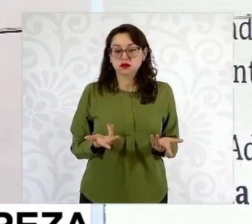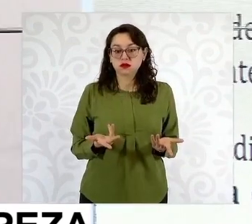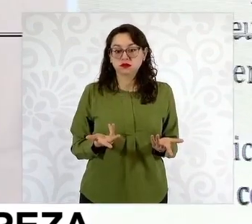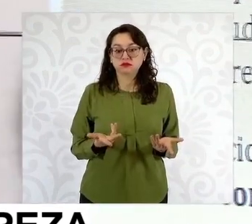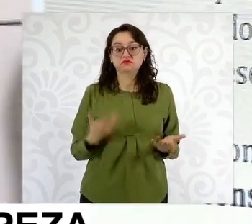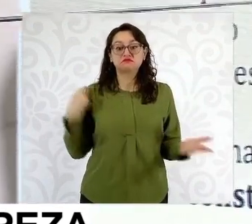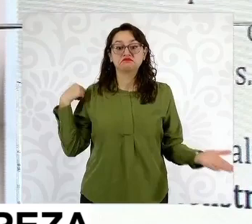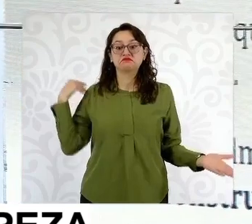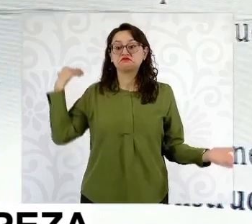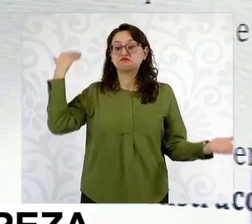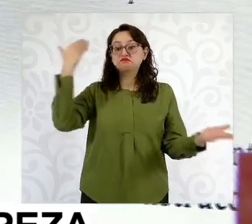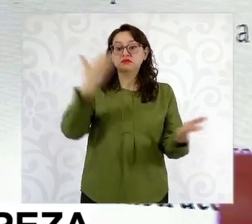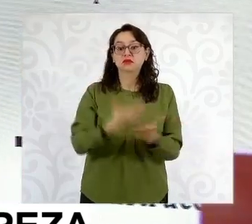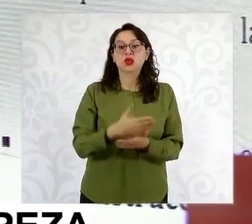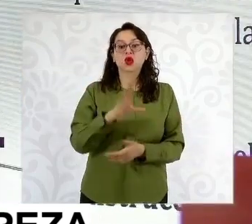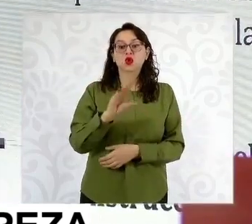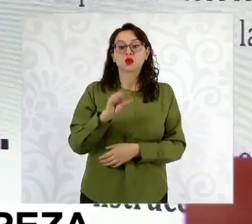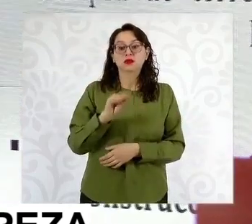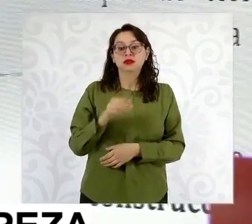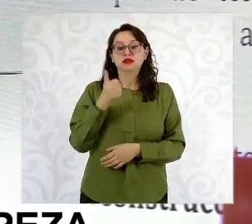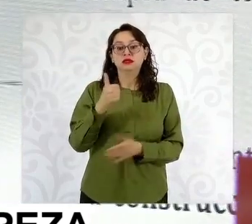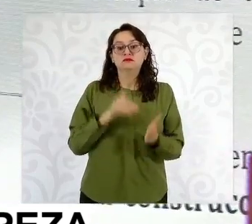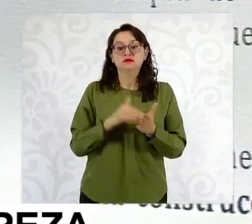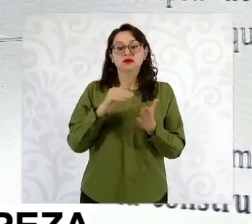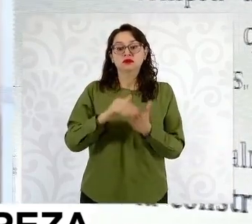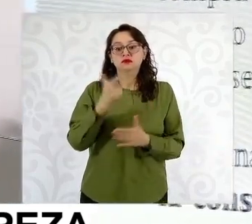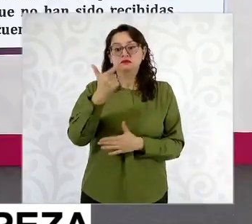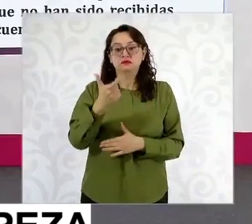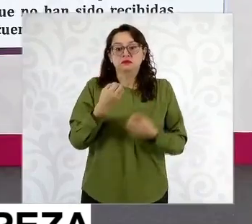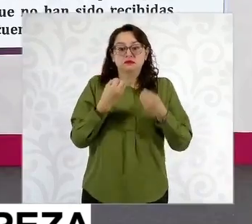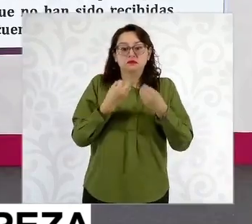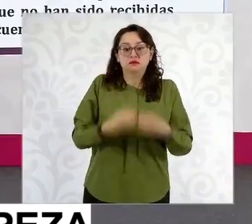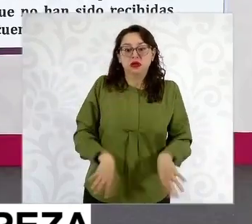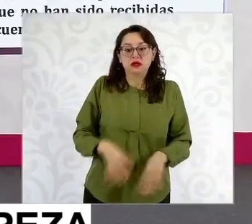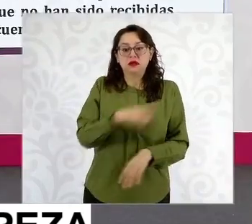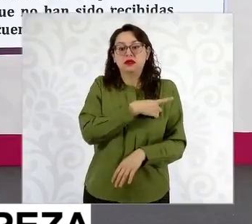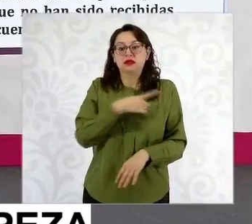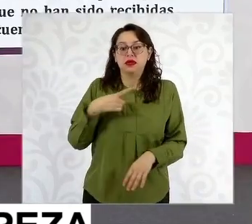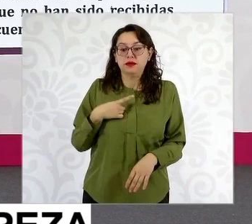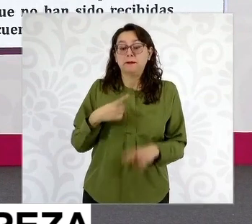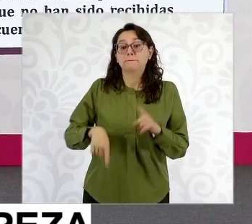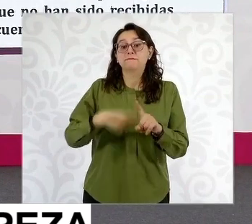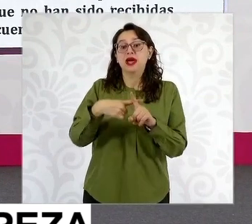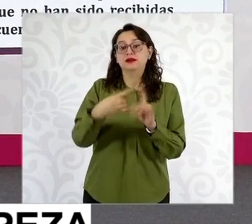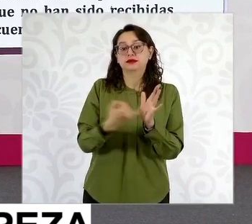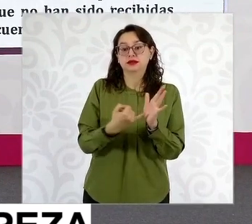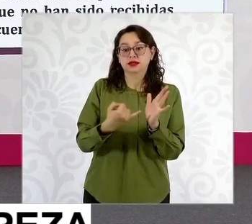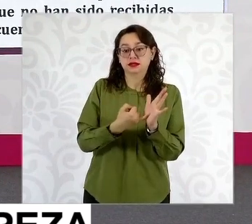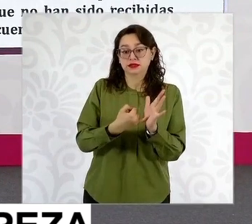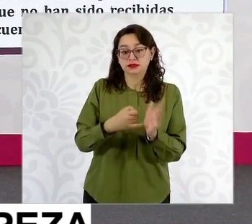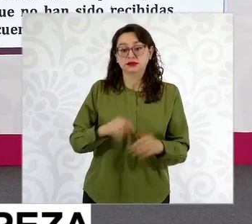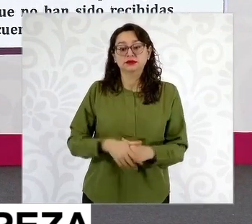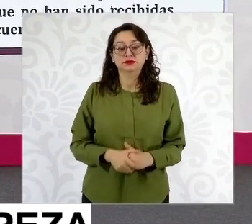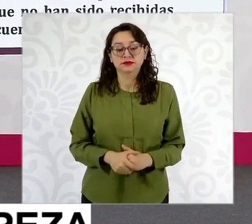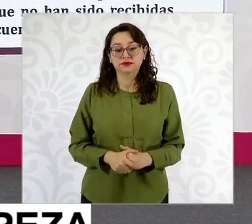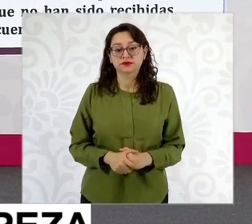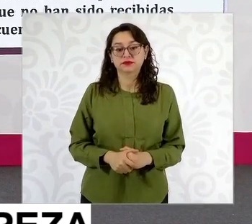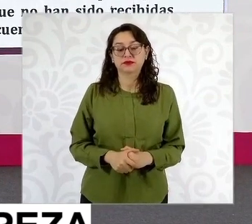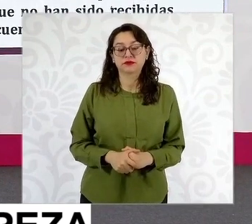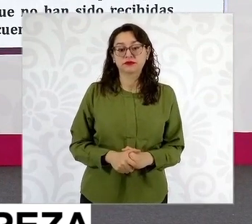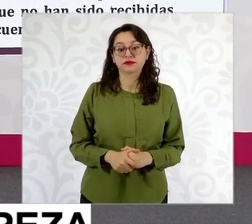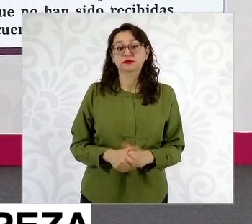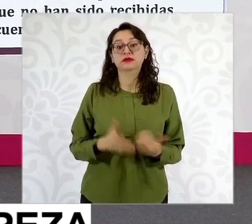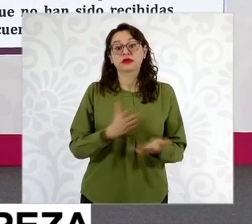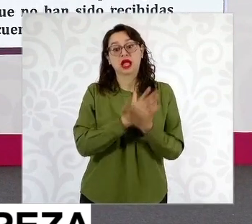el adeudo a la fecha asciende a 96 millones de pesos, incluyendo los intereses. Adicionalmente, el desarrollador